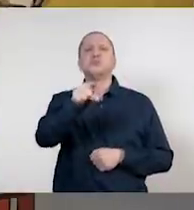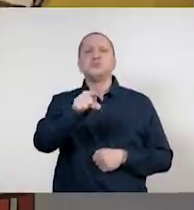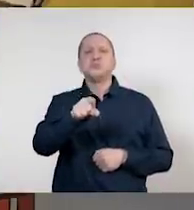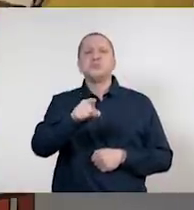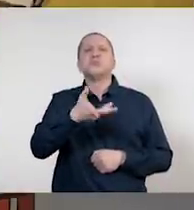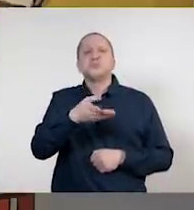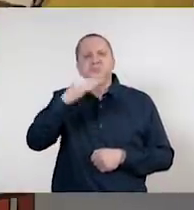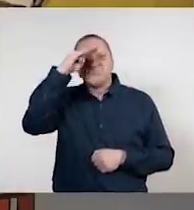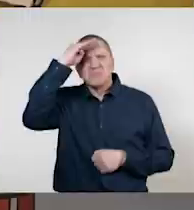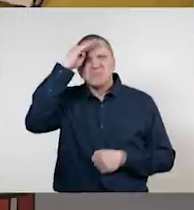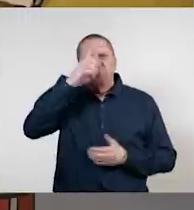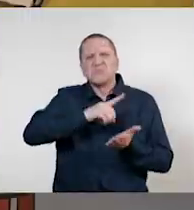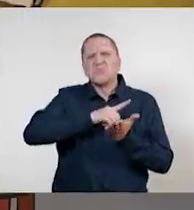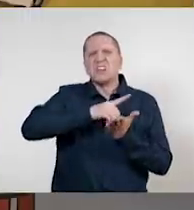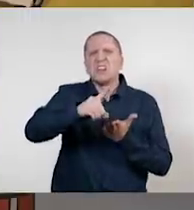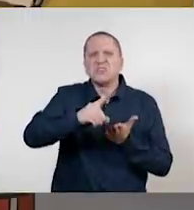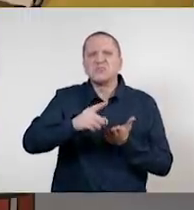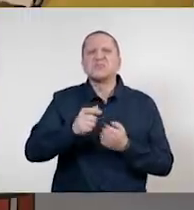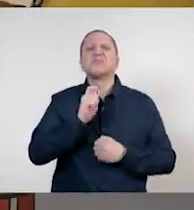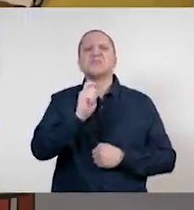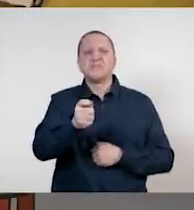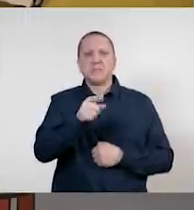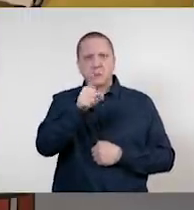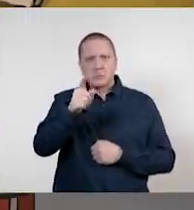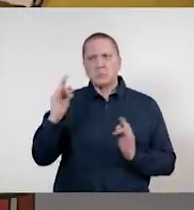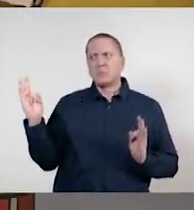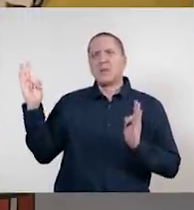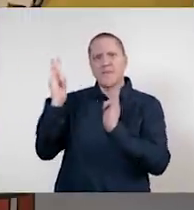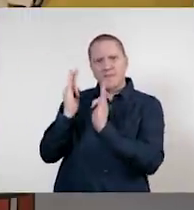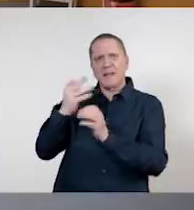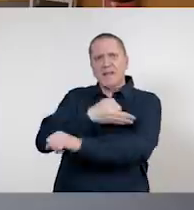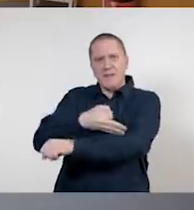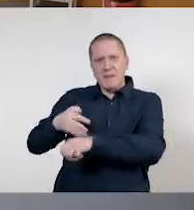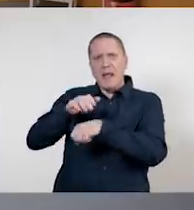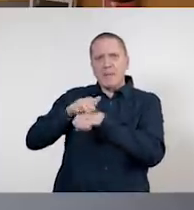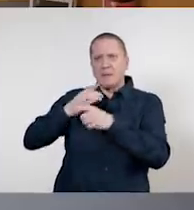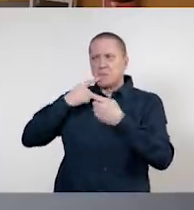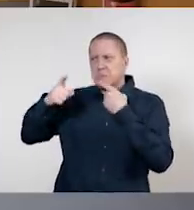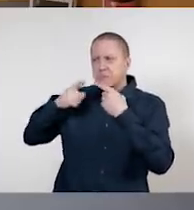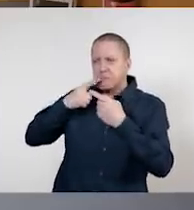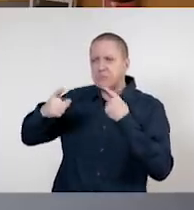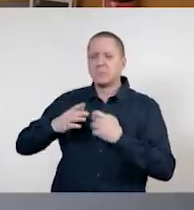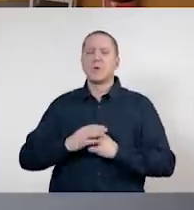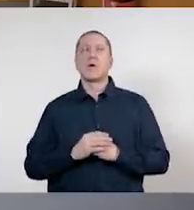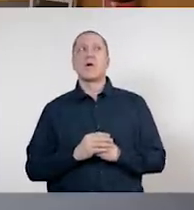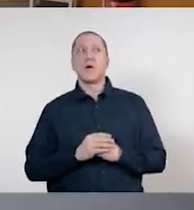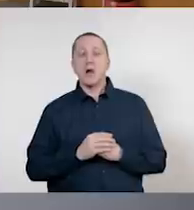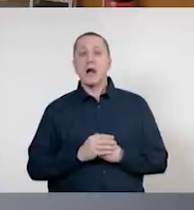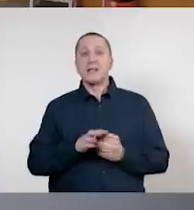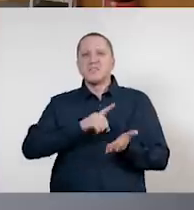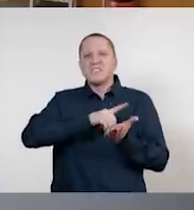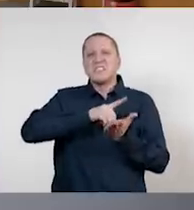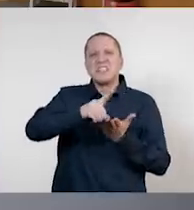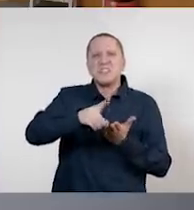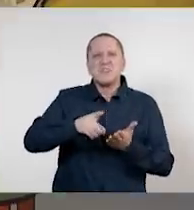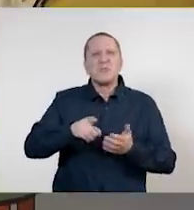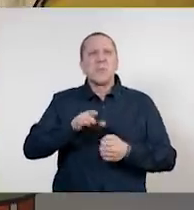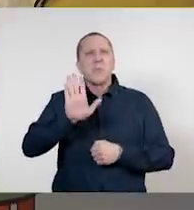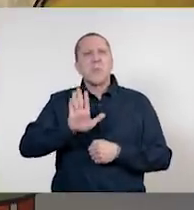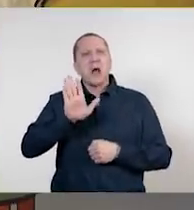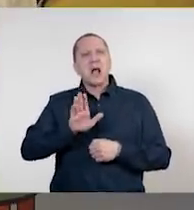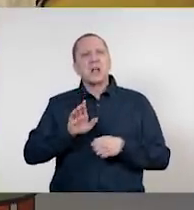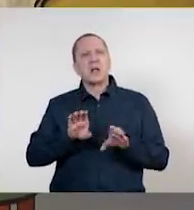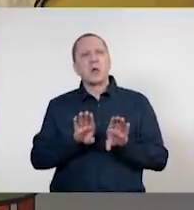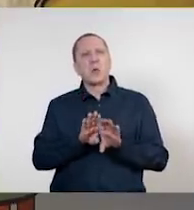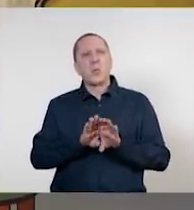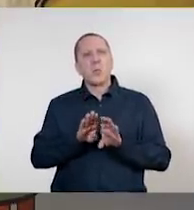Para ti, ¿qué son los derechos? Platícalo con tu familia y con tus amigos. Entonces, ¿nuestros derechos son algo así como